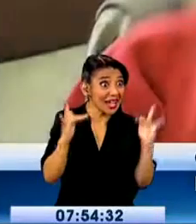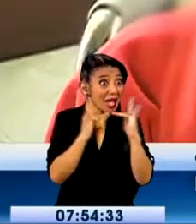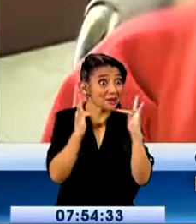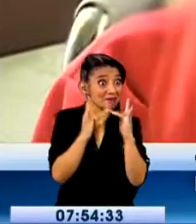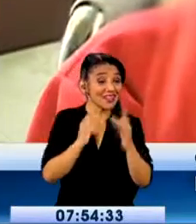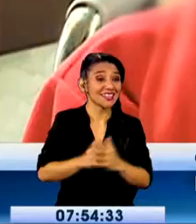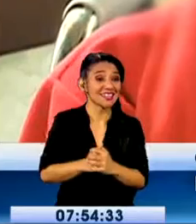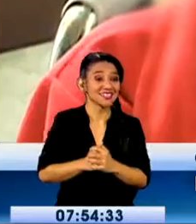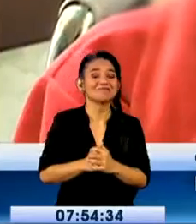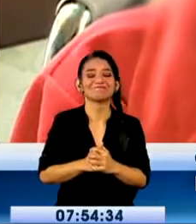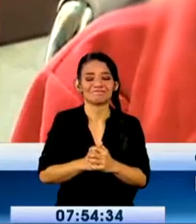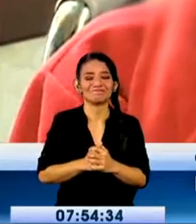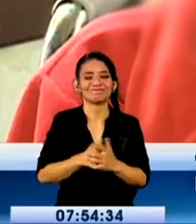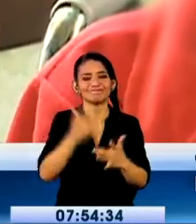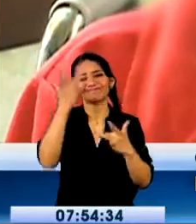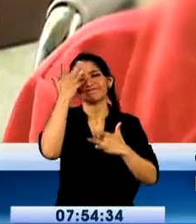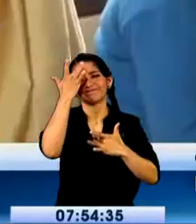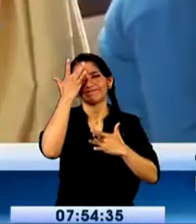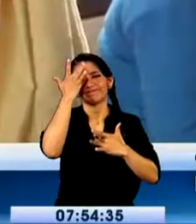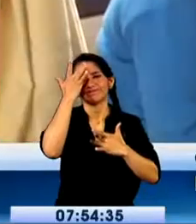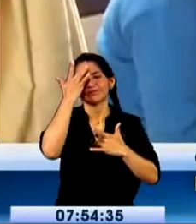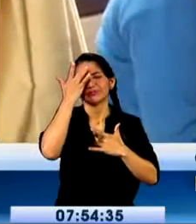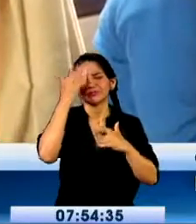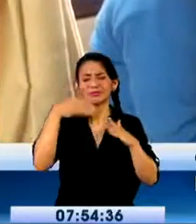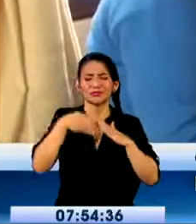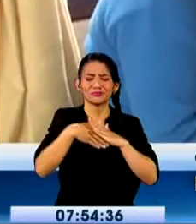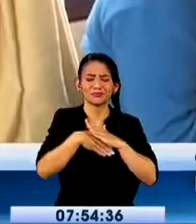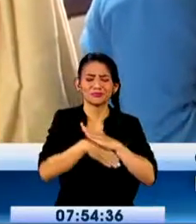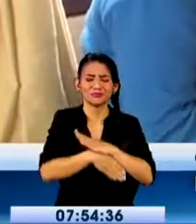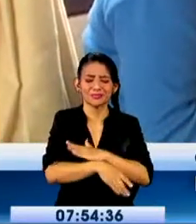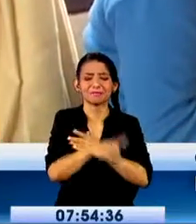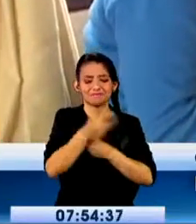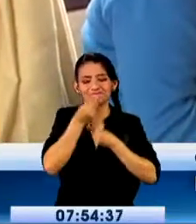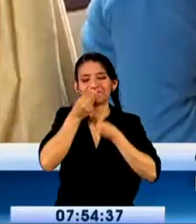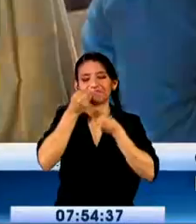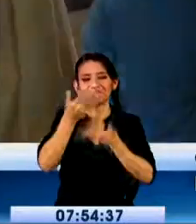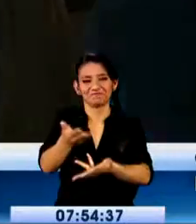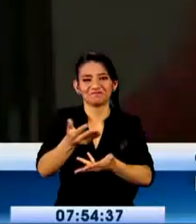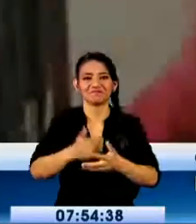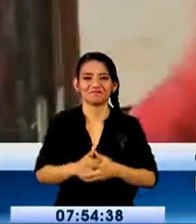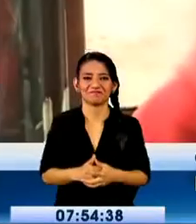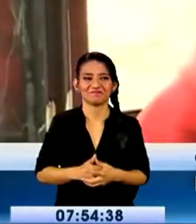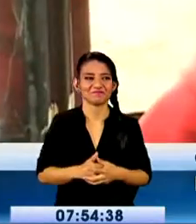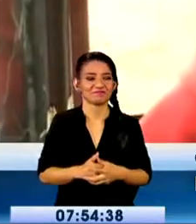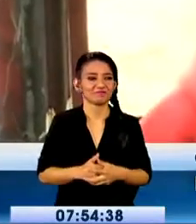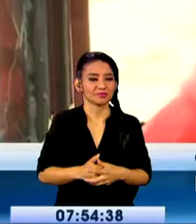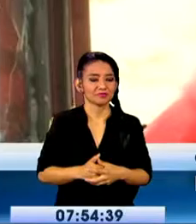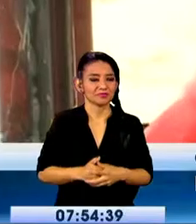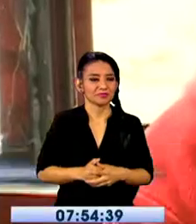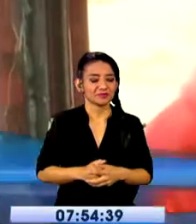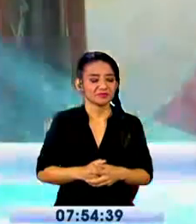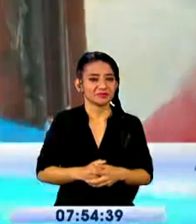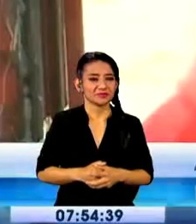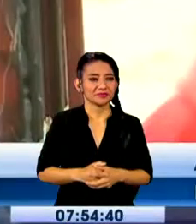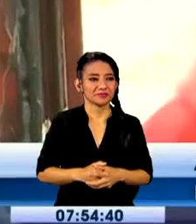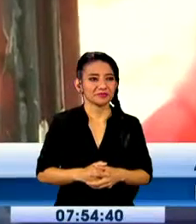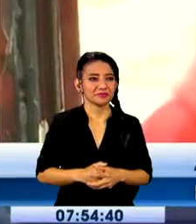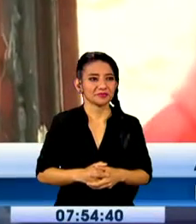A pesar de su avanzada enfermedad, Angélica nos brindó unas palabras de felicidad.